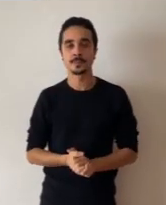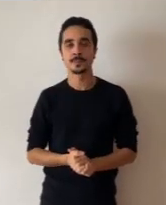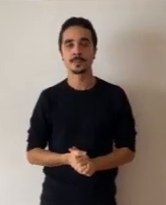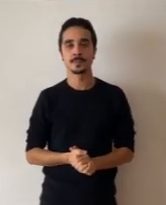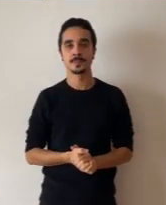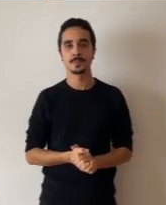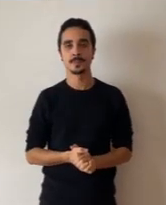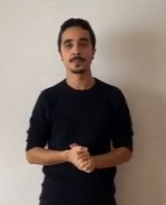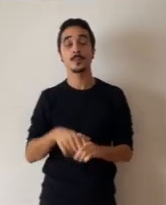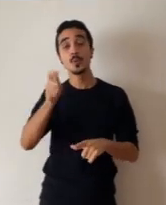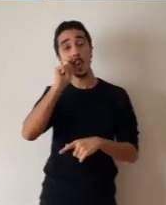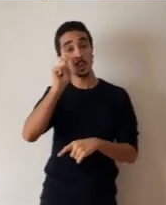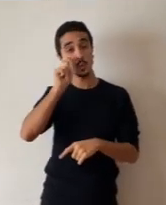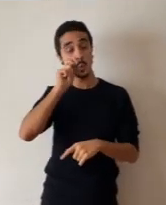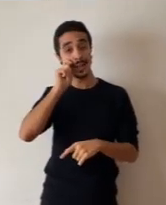es normal.